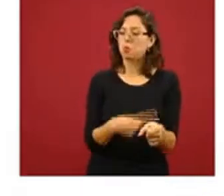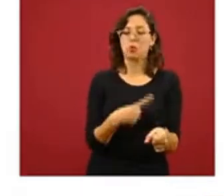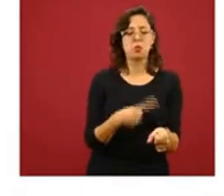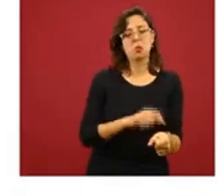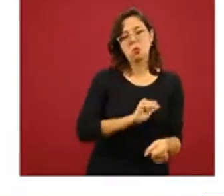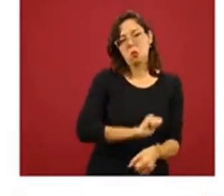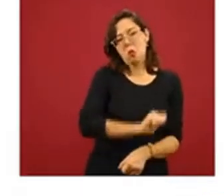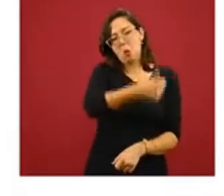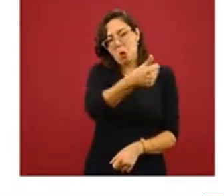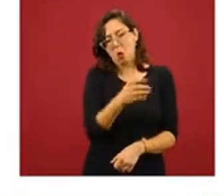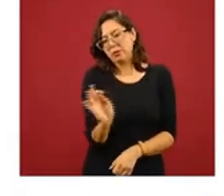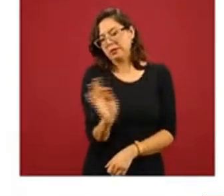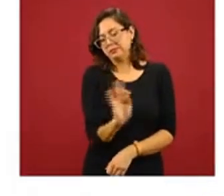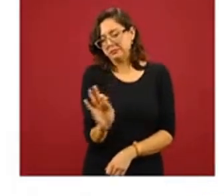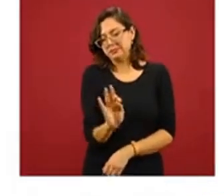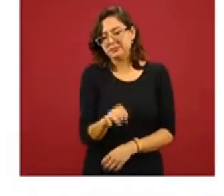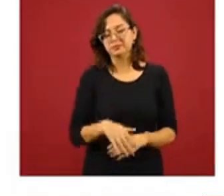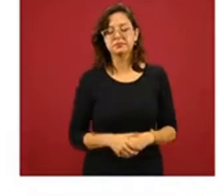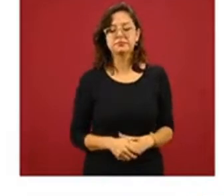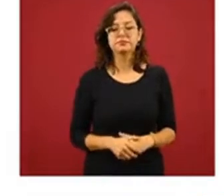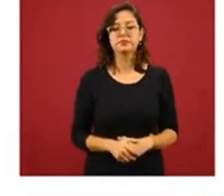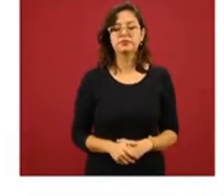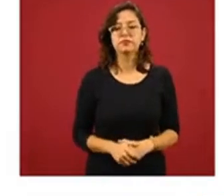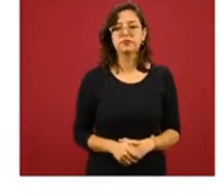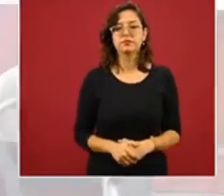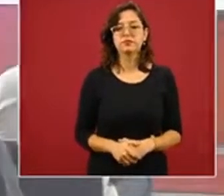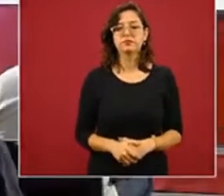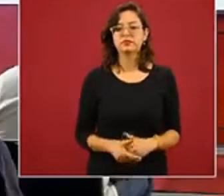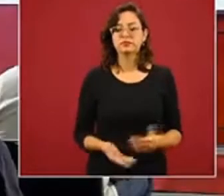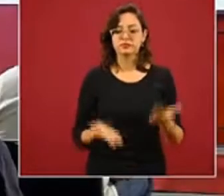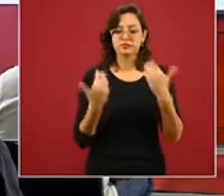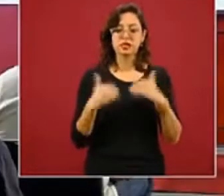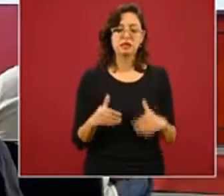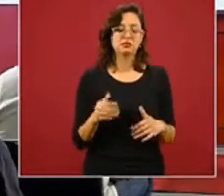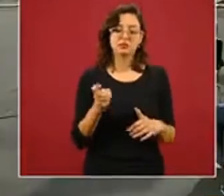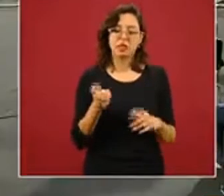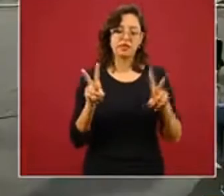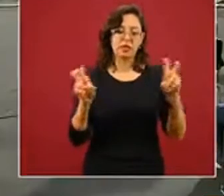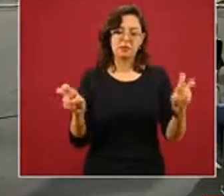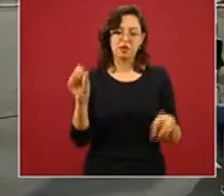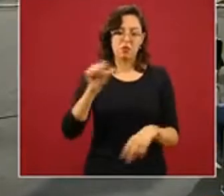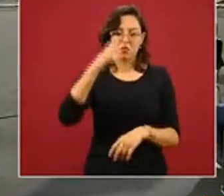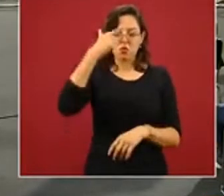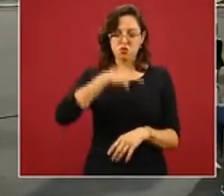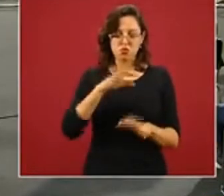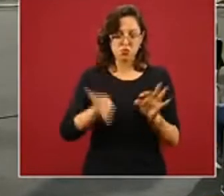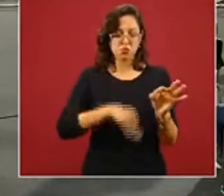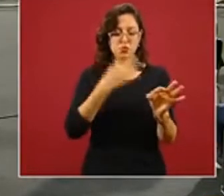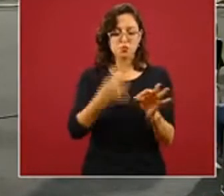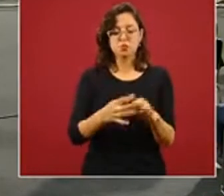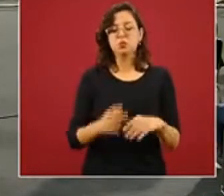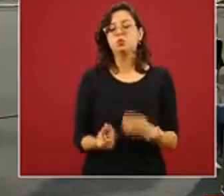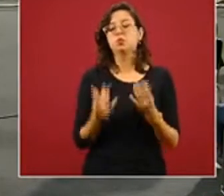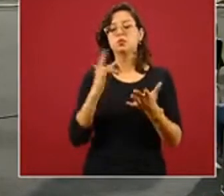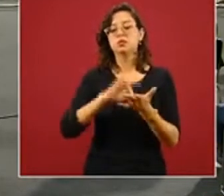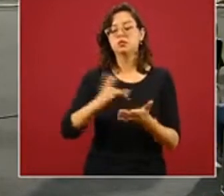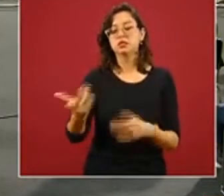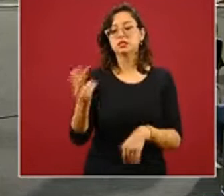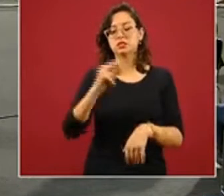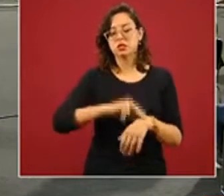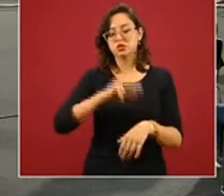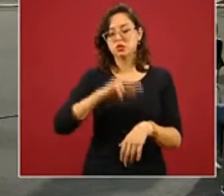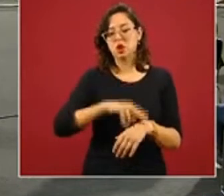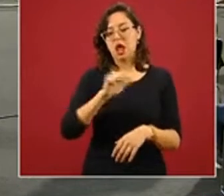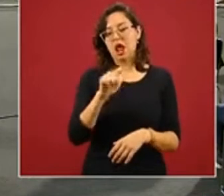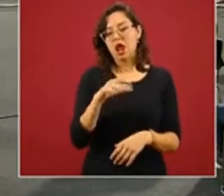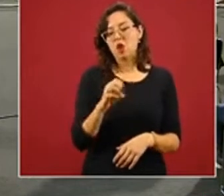otro virus en la afectación. Sería la actualización para esta noche. Muchas gracias, doctor José Luis Salomía. Doctor Ricardo